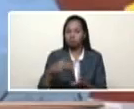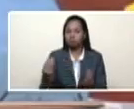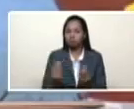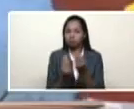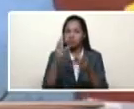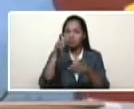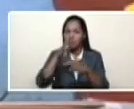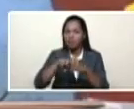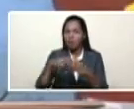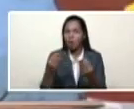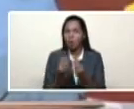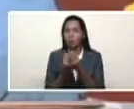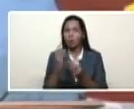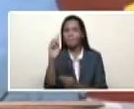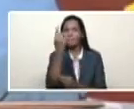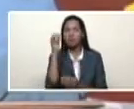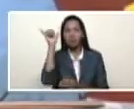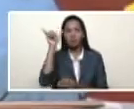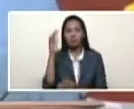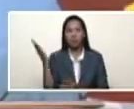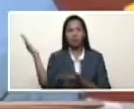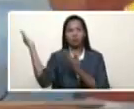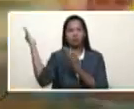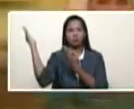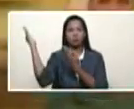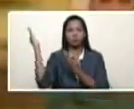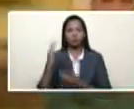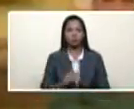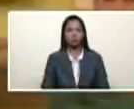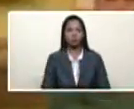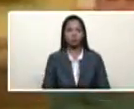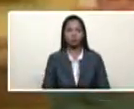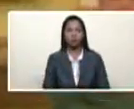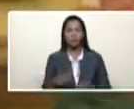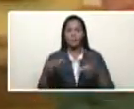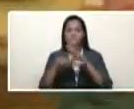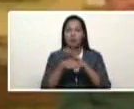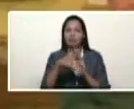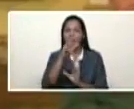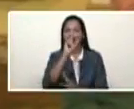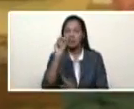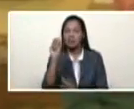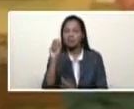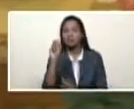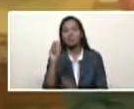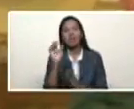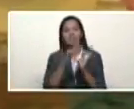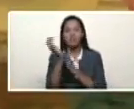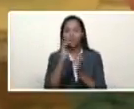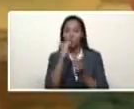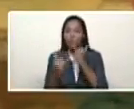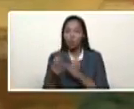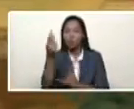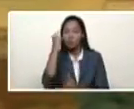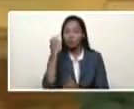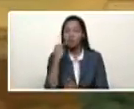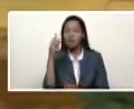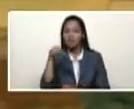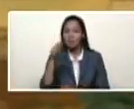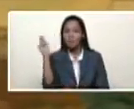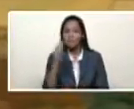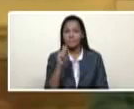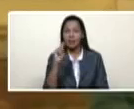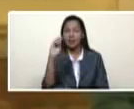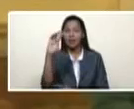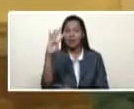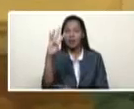Palacio de Miraflores. Primer video, adelante. Martes 30 de abril, último día de este mes número